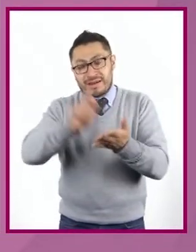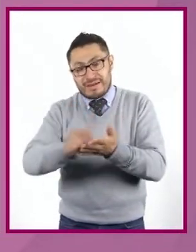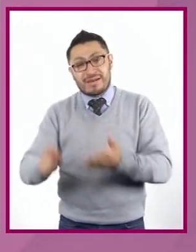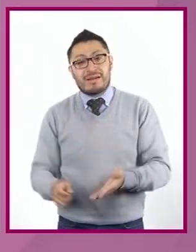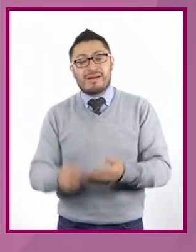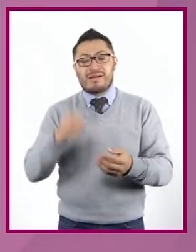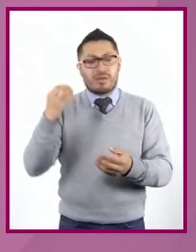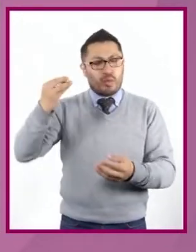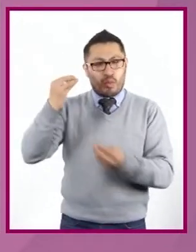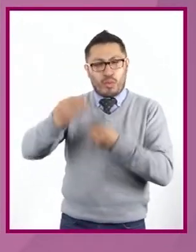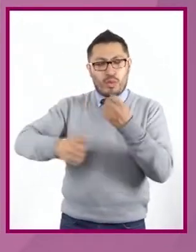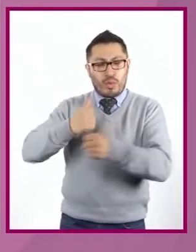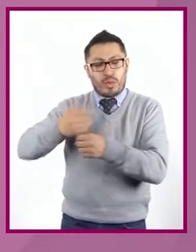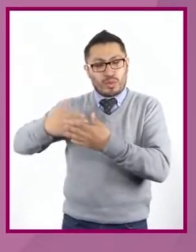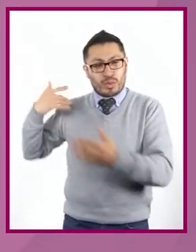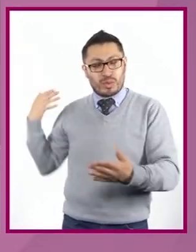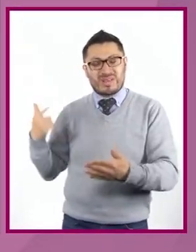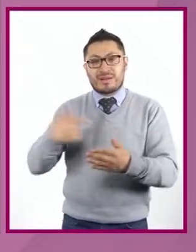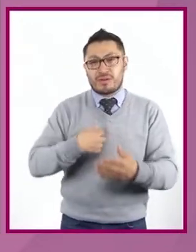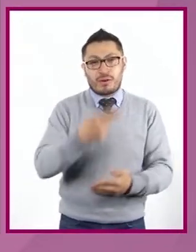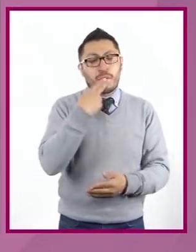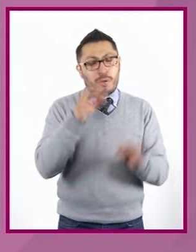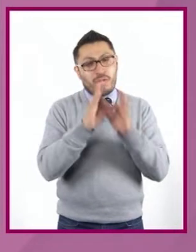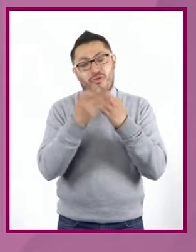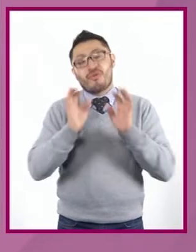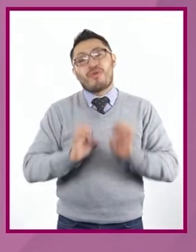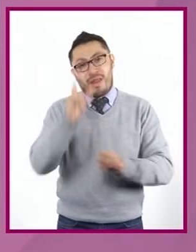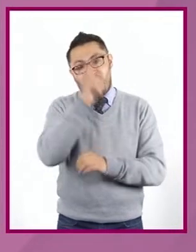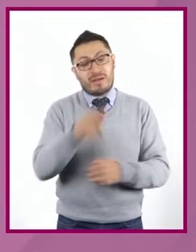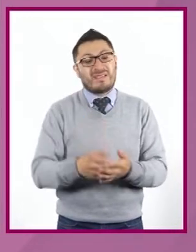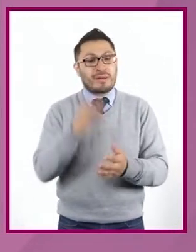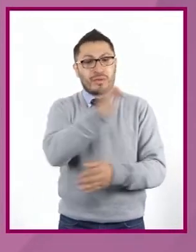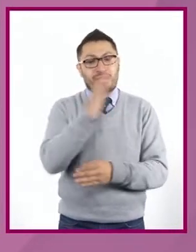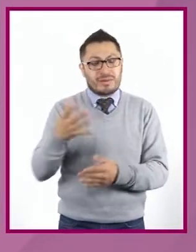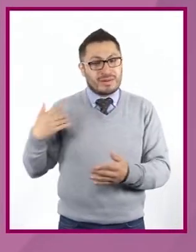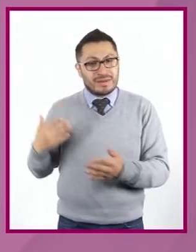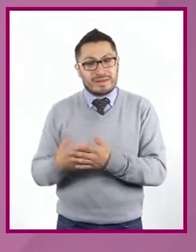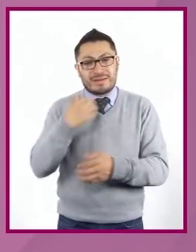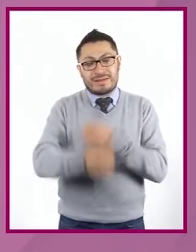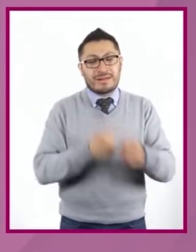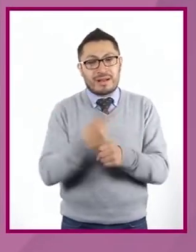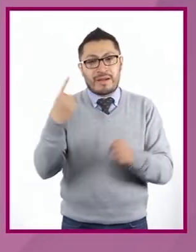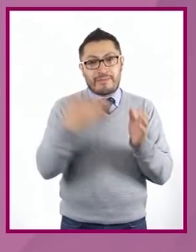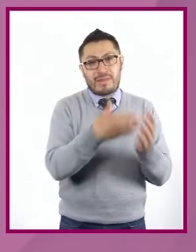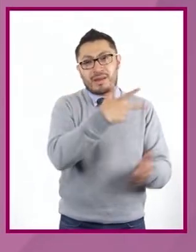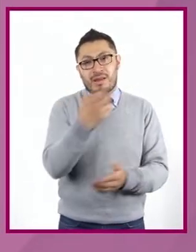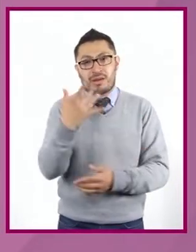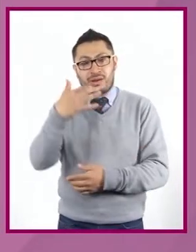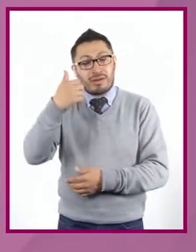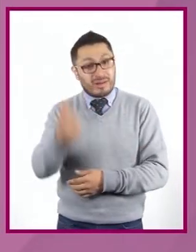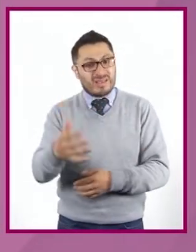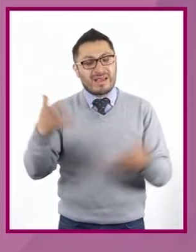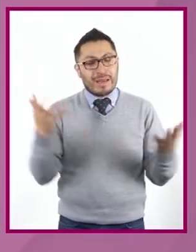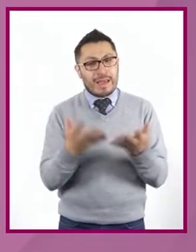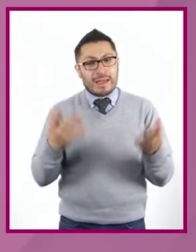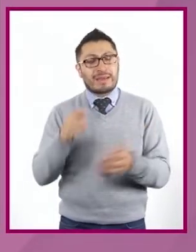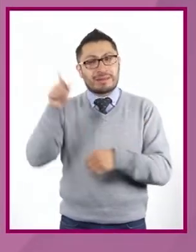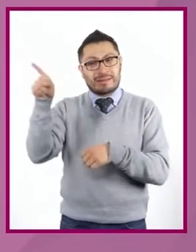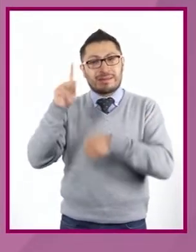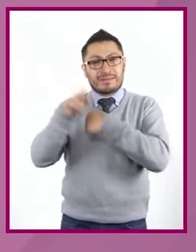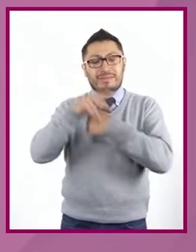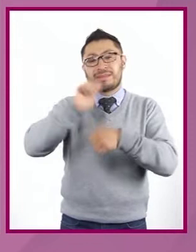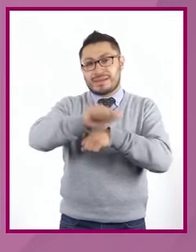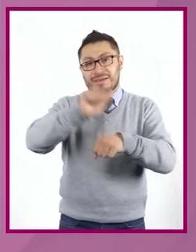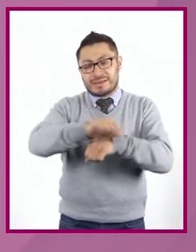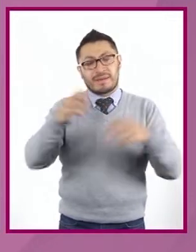naturalmente hice el uso del lenguaje formal. En fechas recientes del año en curso, 1856, se llevó a cabo en Argentina